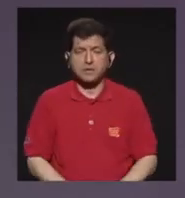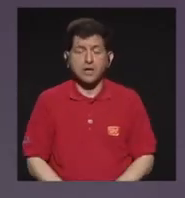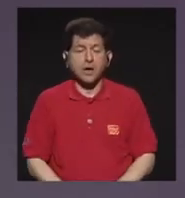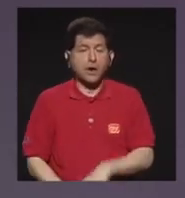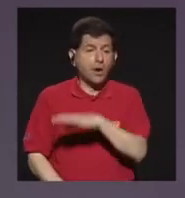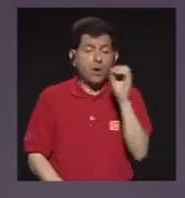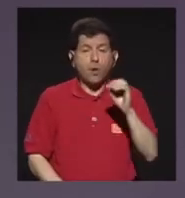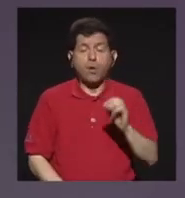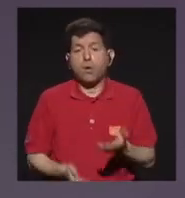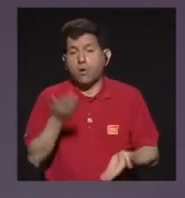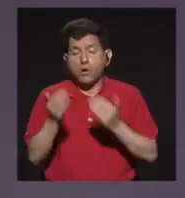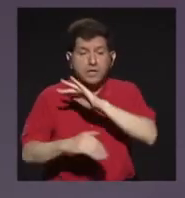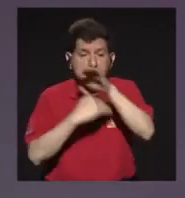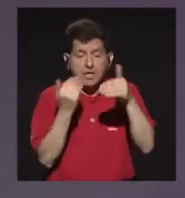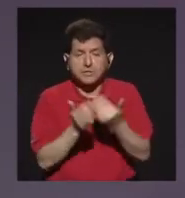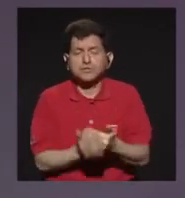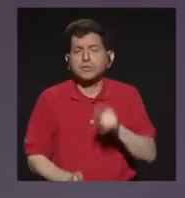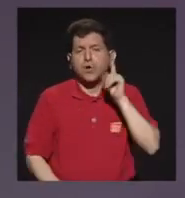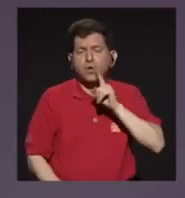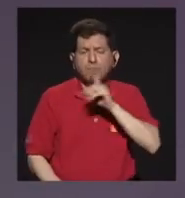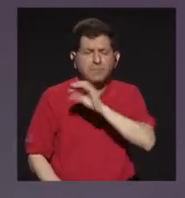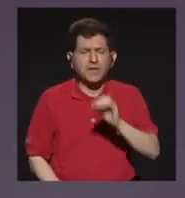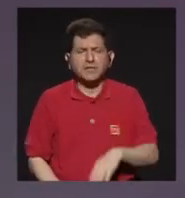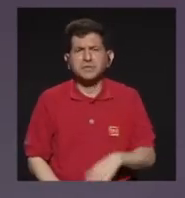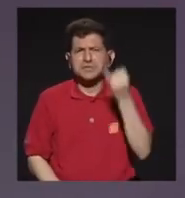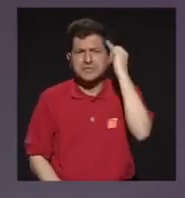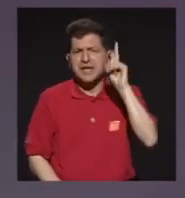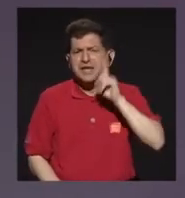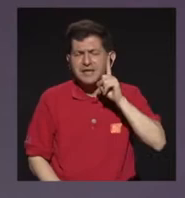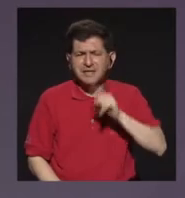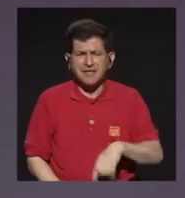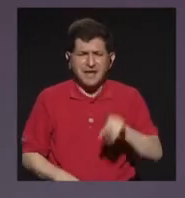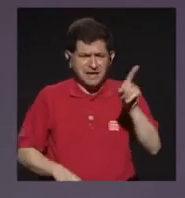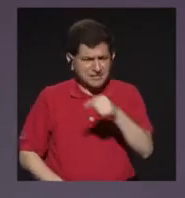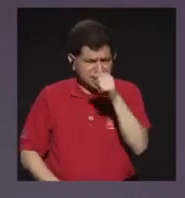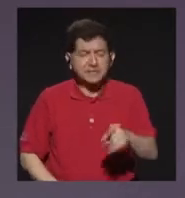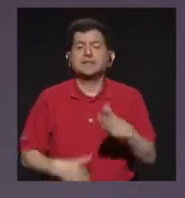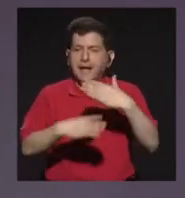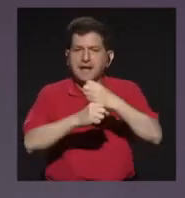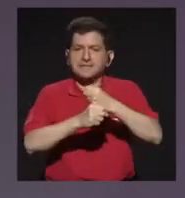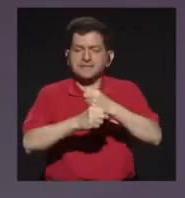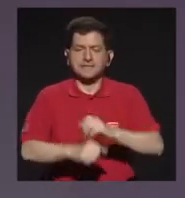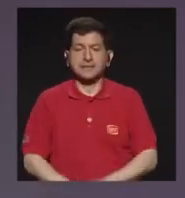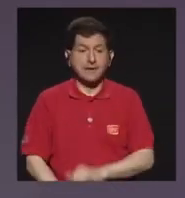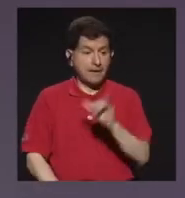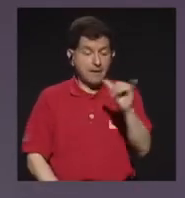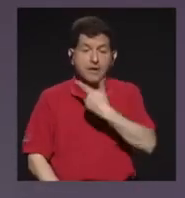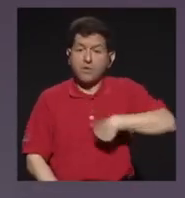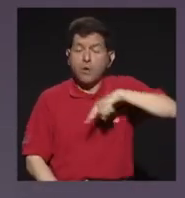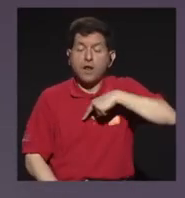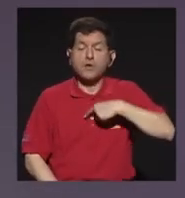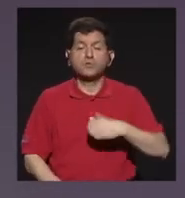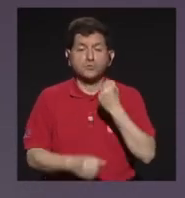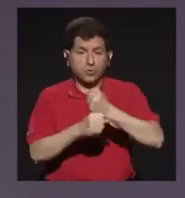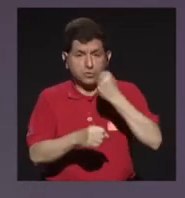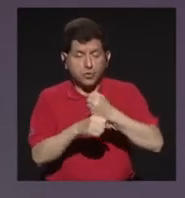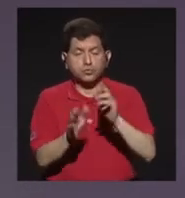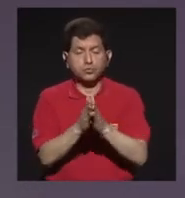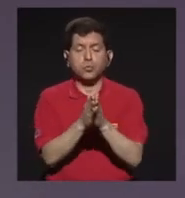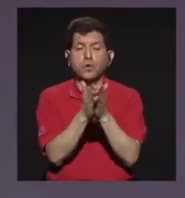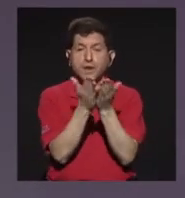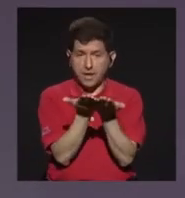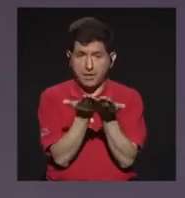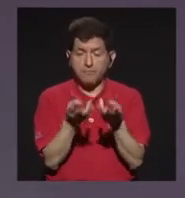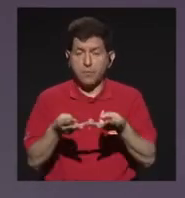se requiere develar todos estos mitos y prejuicios, hacerlo. Y por otro lado, también hemos trabajado en un libro que